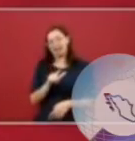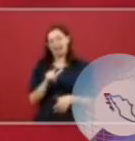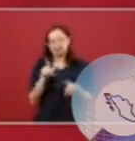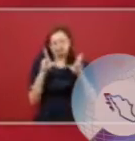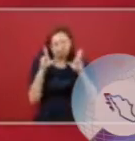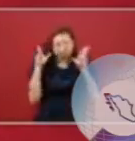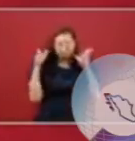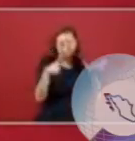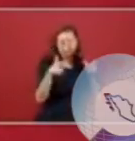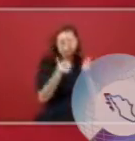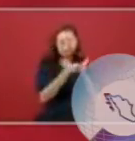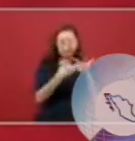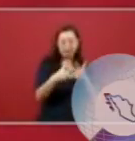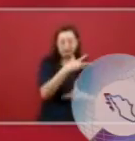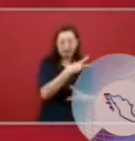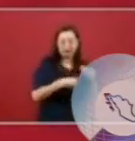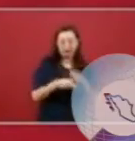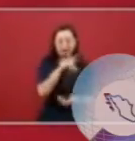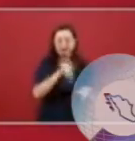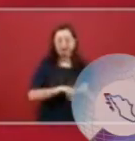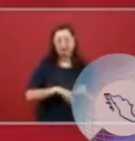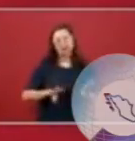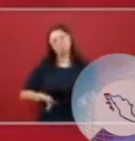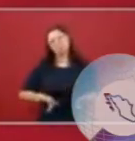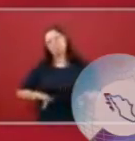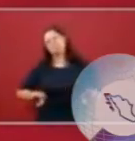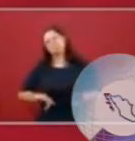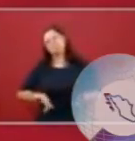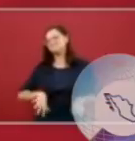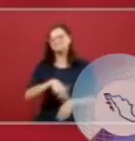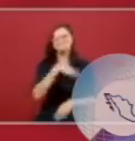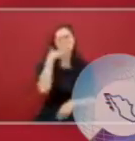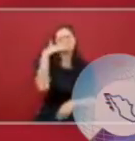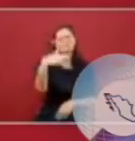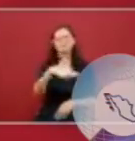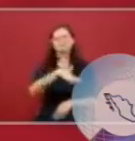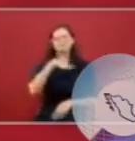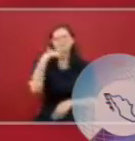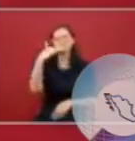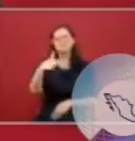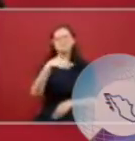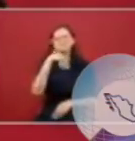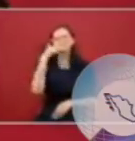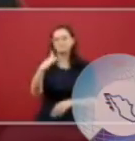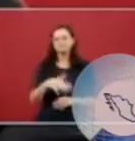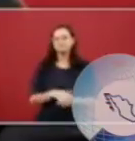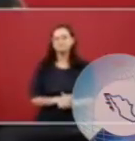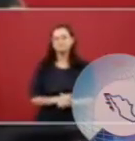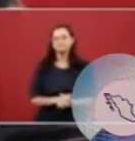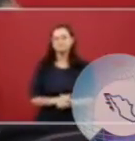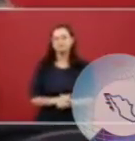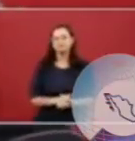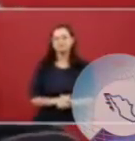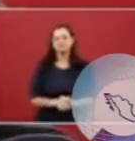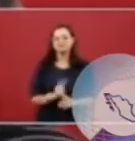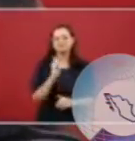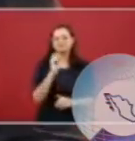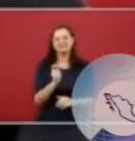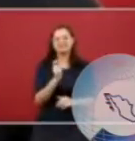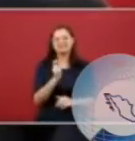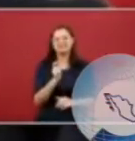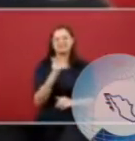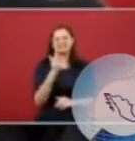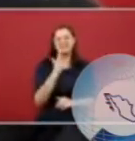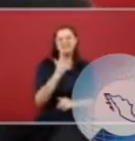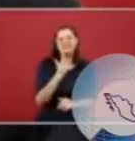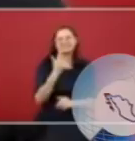con el distintivo de la corrupción, se esmeraron en retorcerle el pescuezo